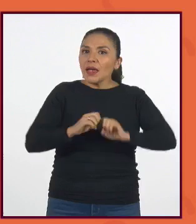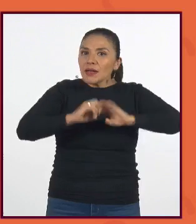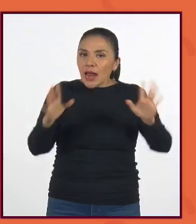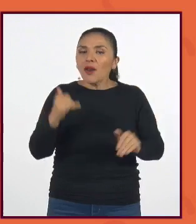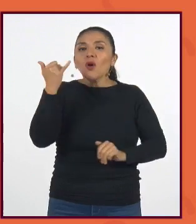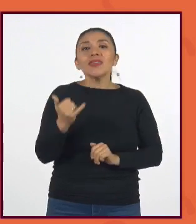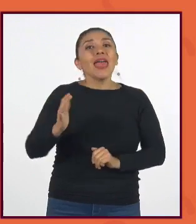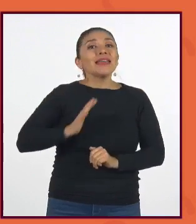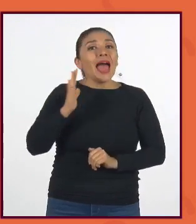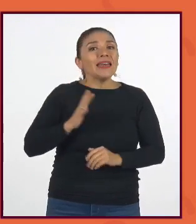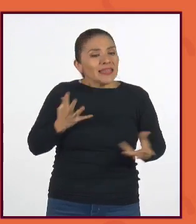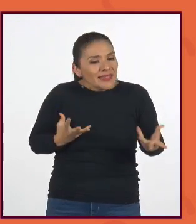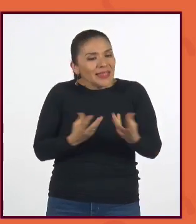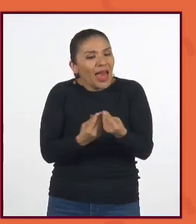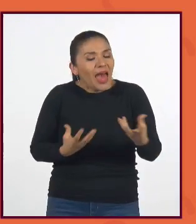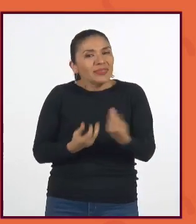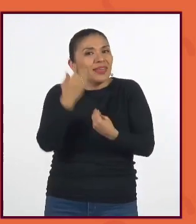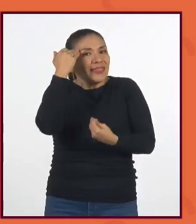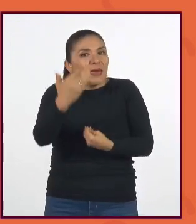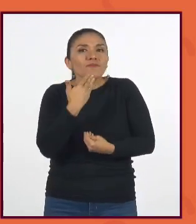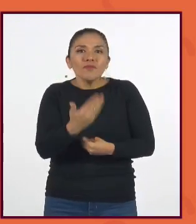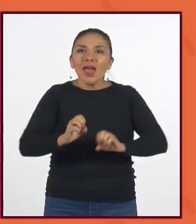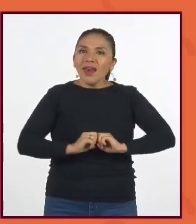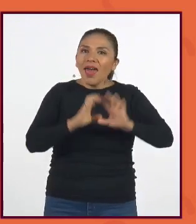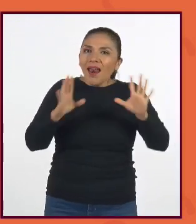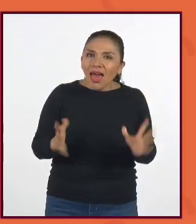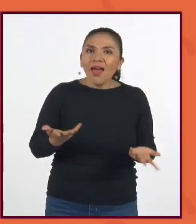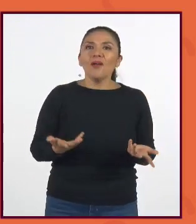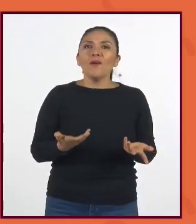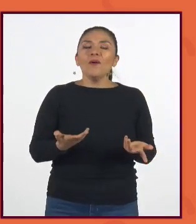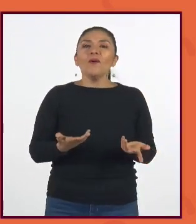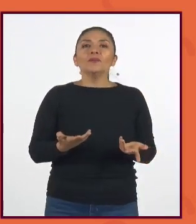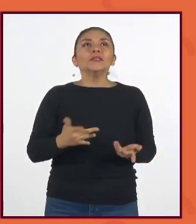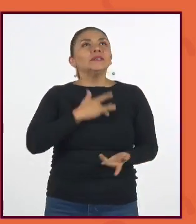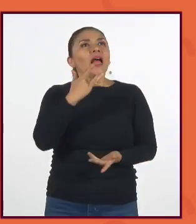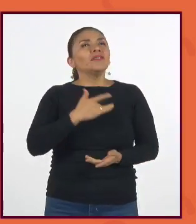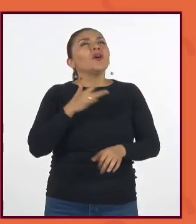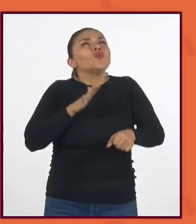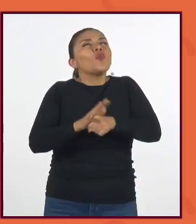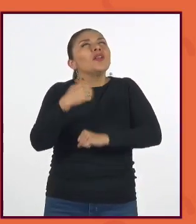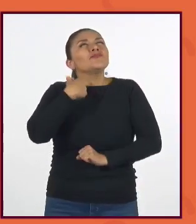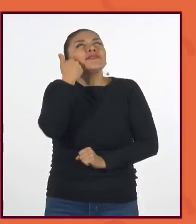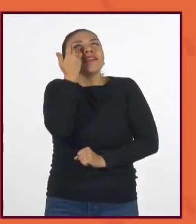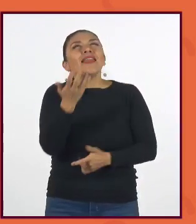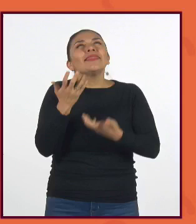tiempo de calidad en familia, expectativas claras,